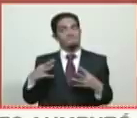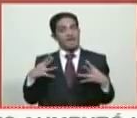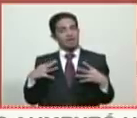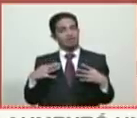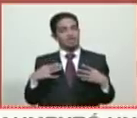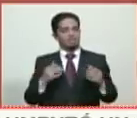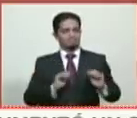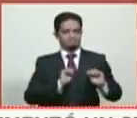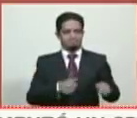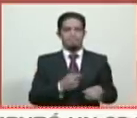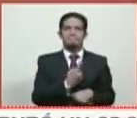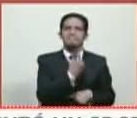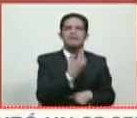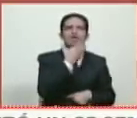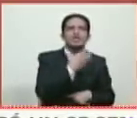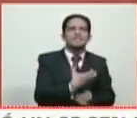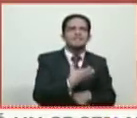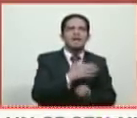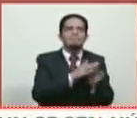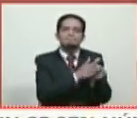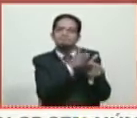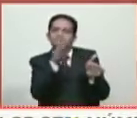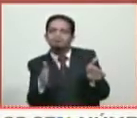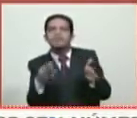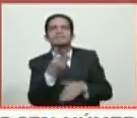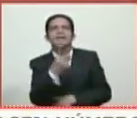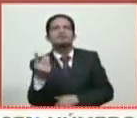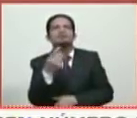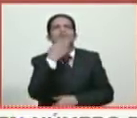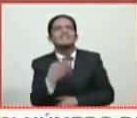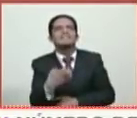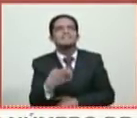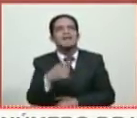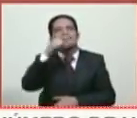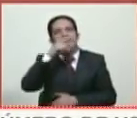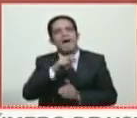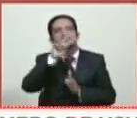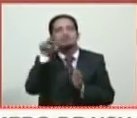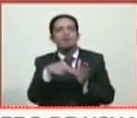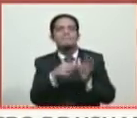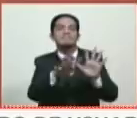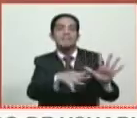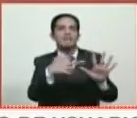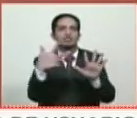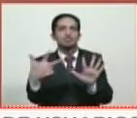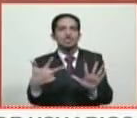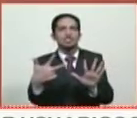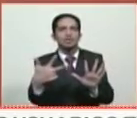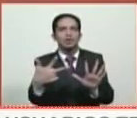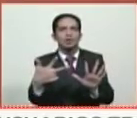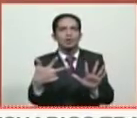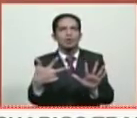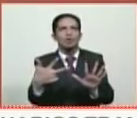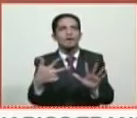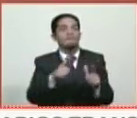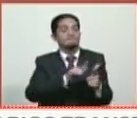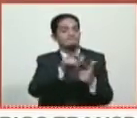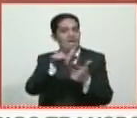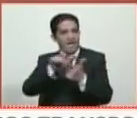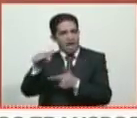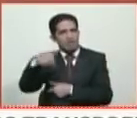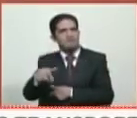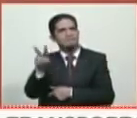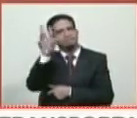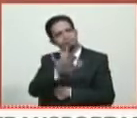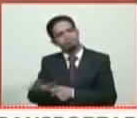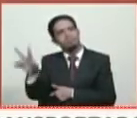1 de diciembre y el 31 de diciembre del año 2018, viajaron por Venezuela